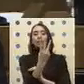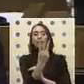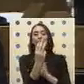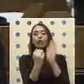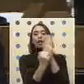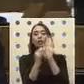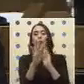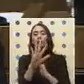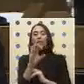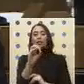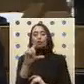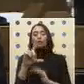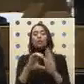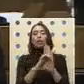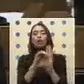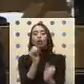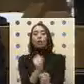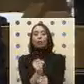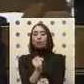Código Laboral,